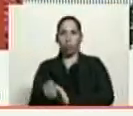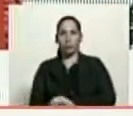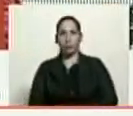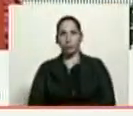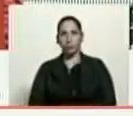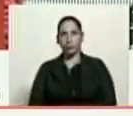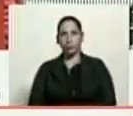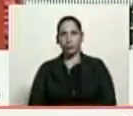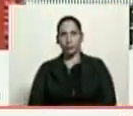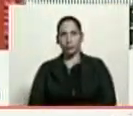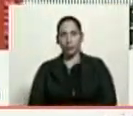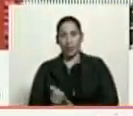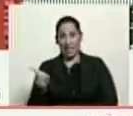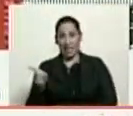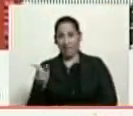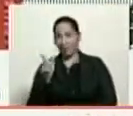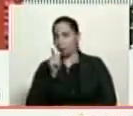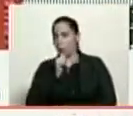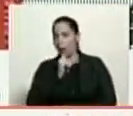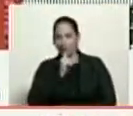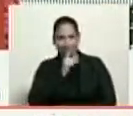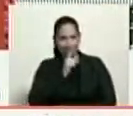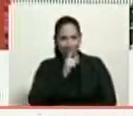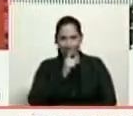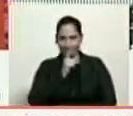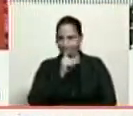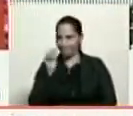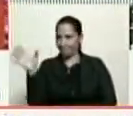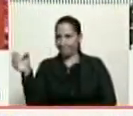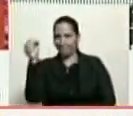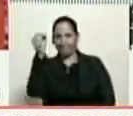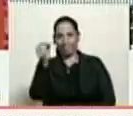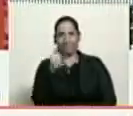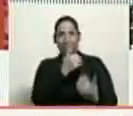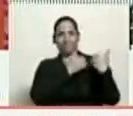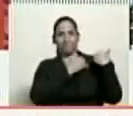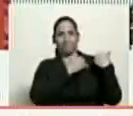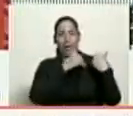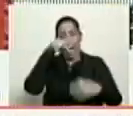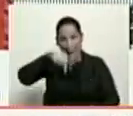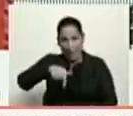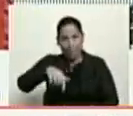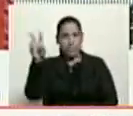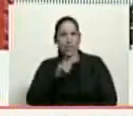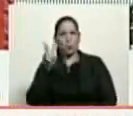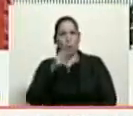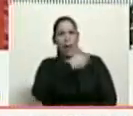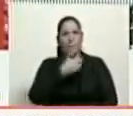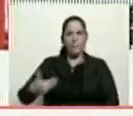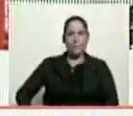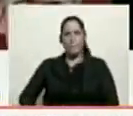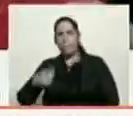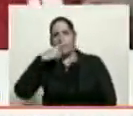En todo caso será un inepto encargado. Aquí el presidente se llama Nicolás Maduro Moro, lo apoya el Partido